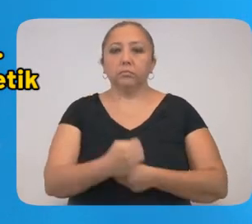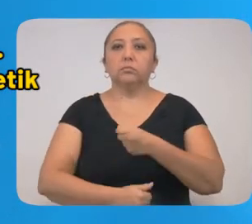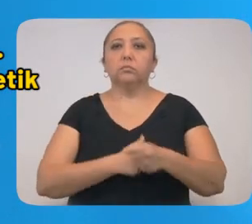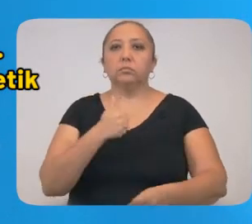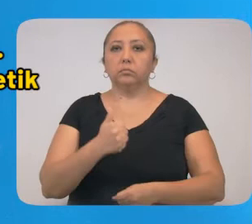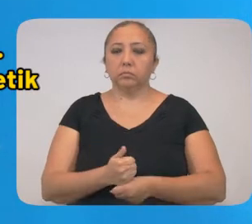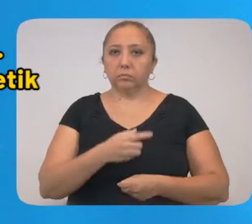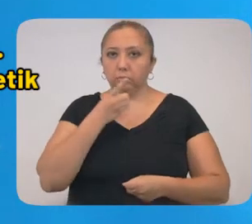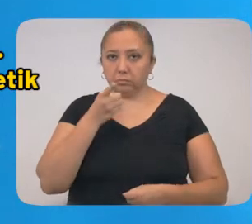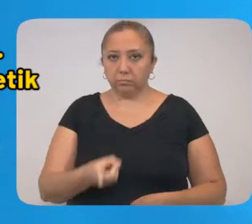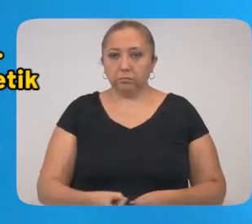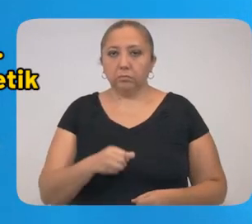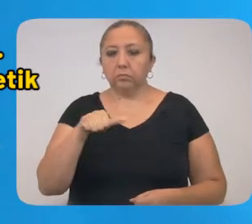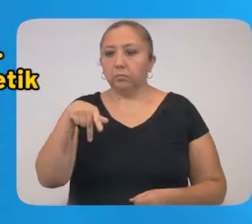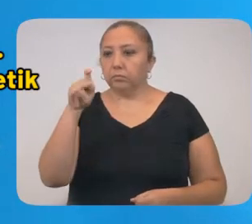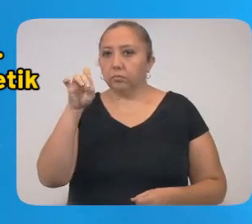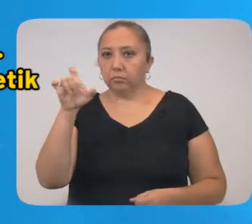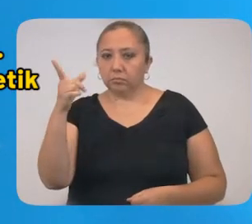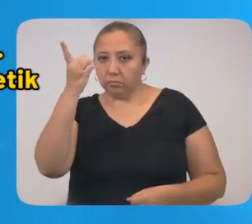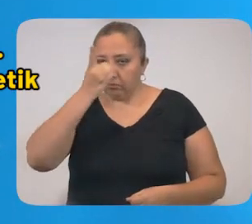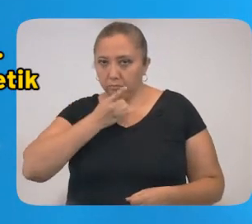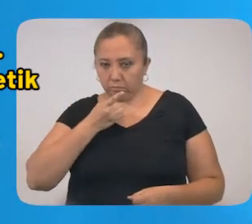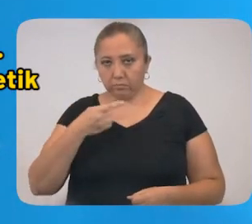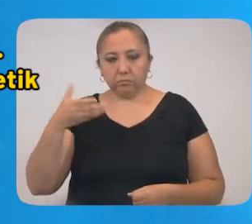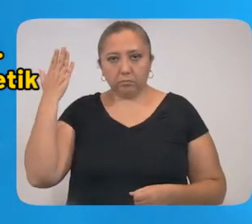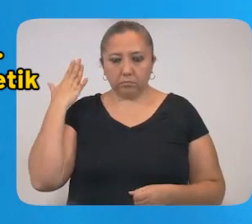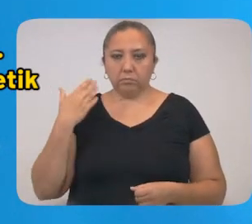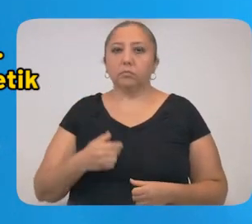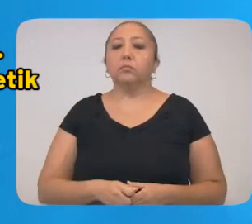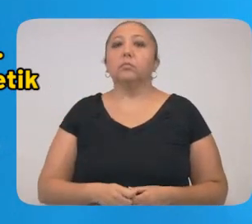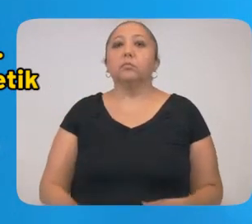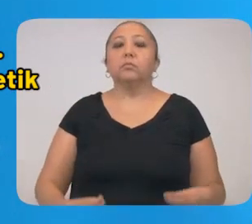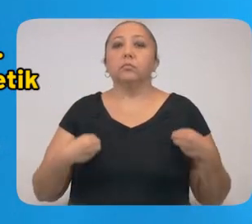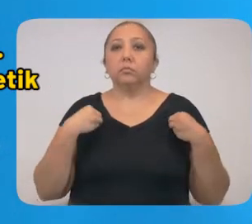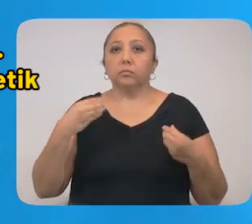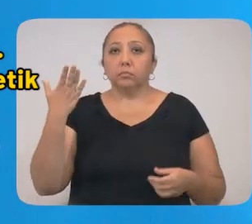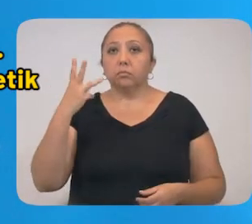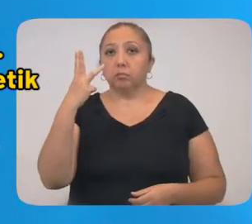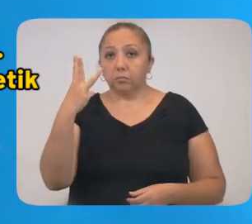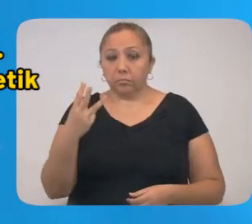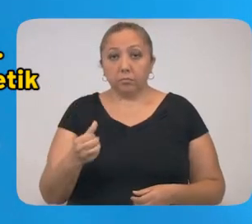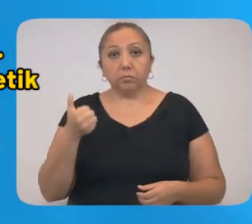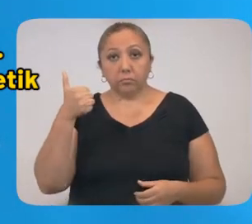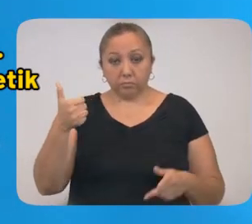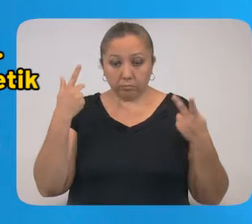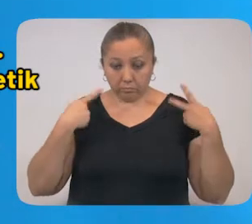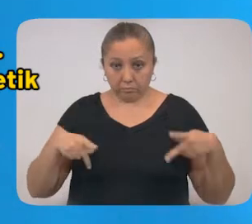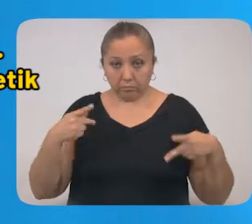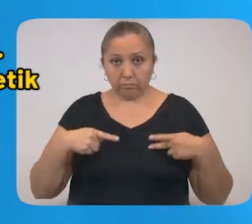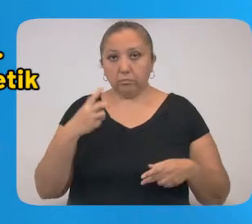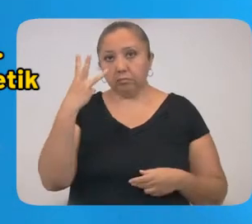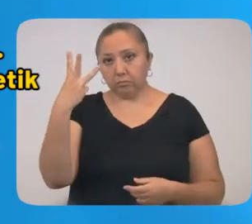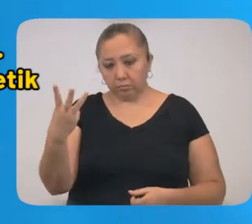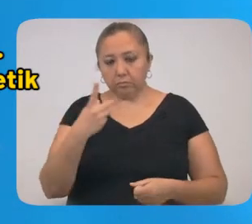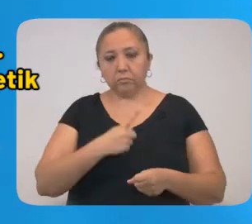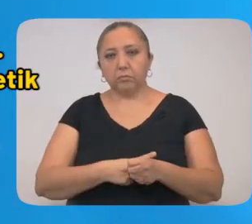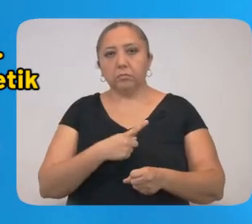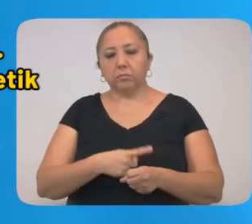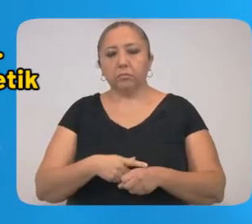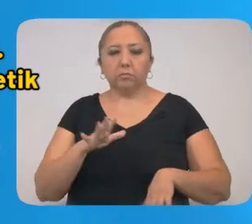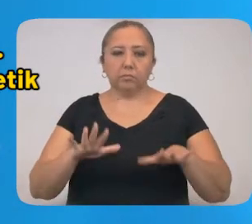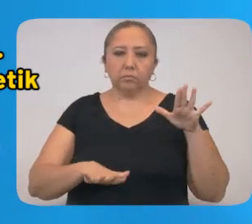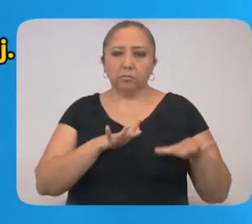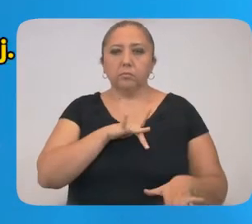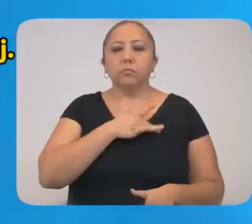años, originario y residente de Aquil, con diabetes. El paciente convivía con 6 contactos, 3 de los cuales presentan